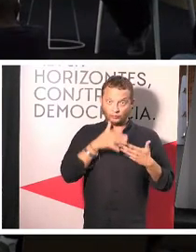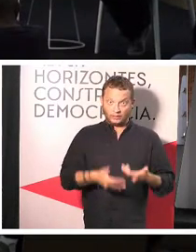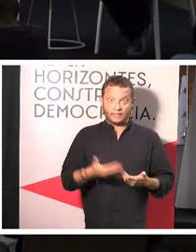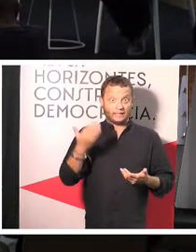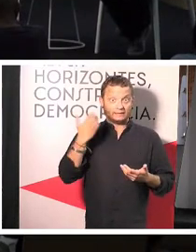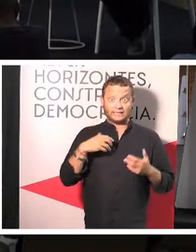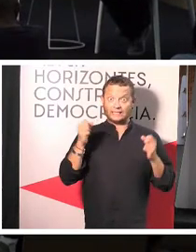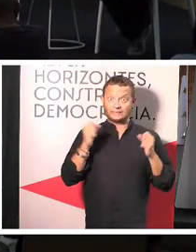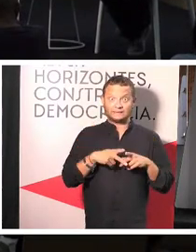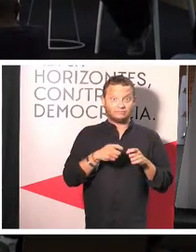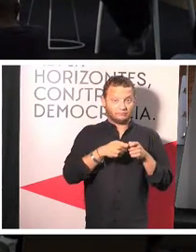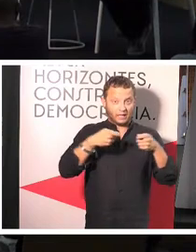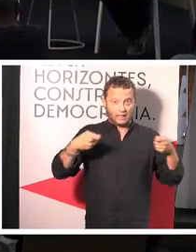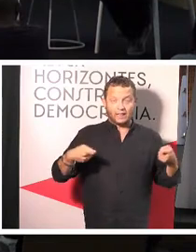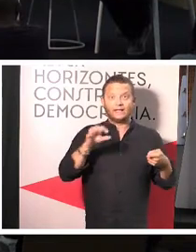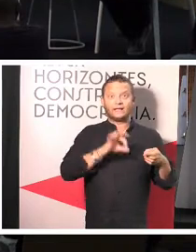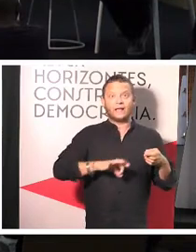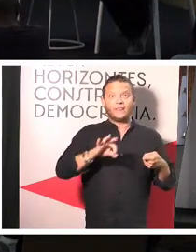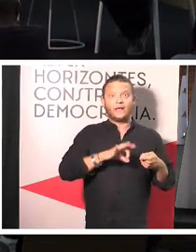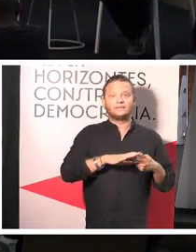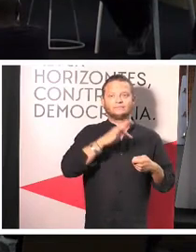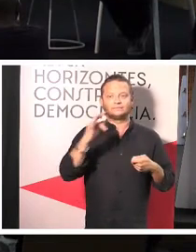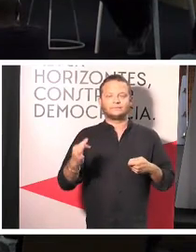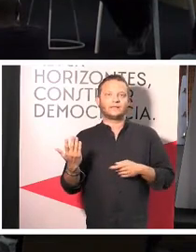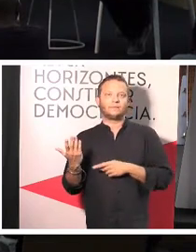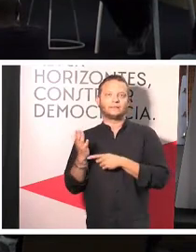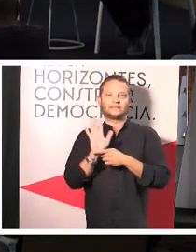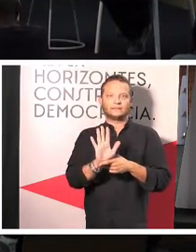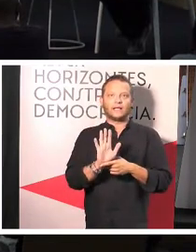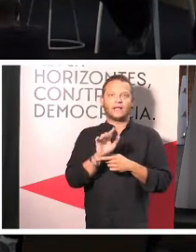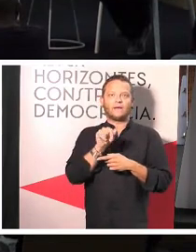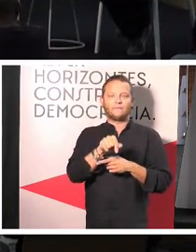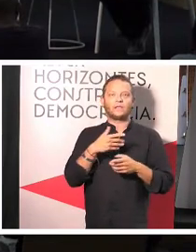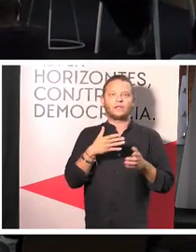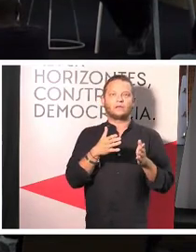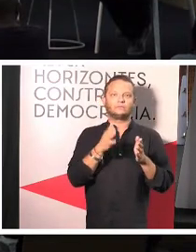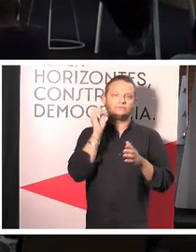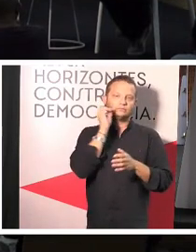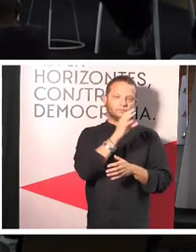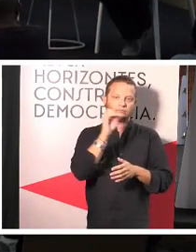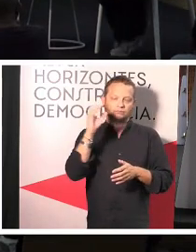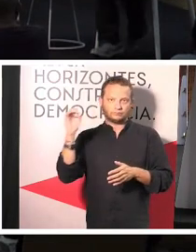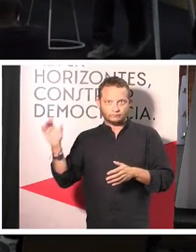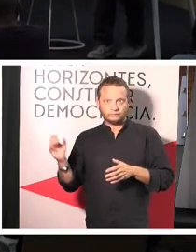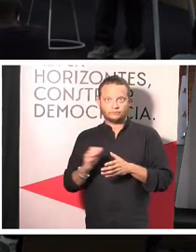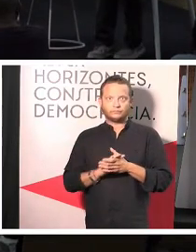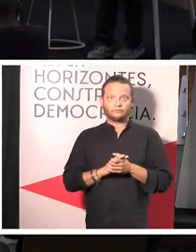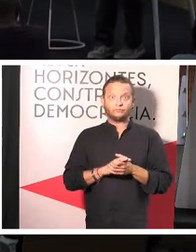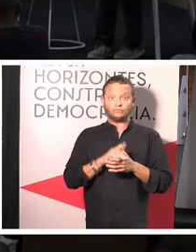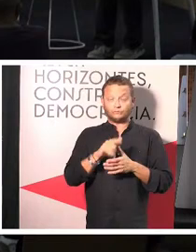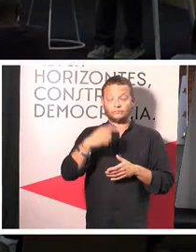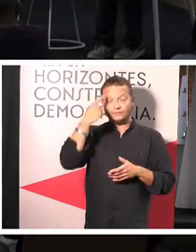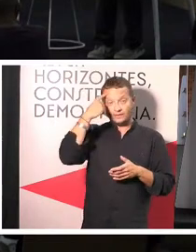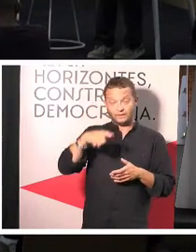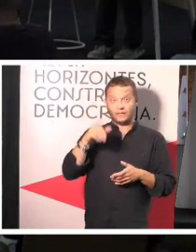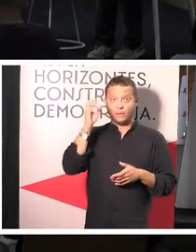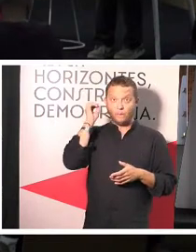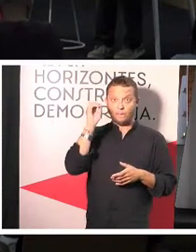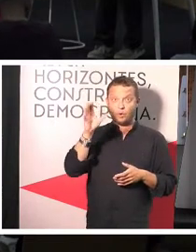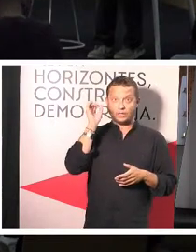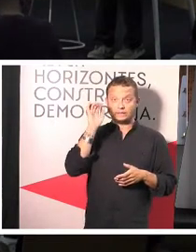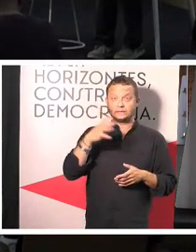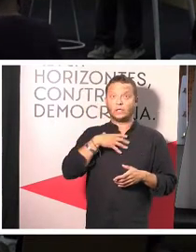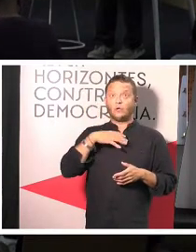ya sin extenderme más, voy a presentar aquí a nuestros ponentes, que, como digo,